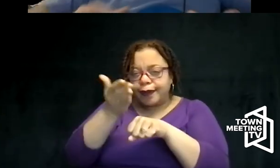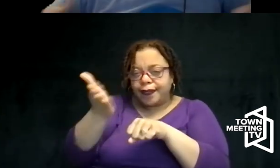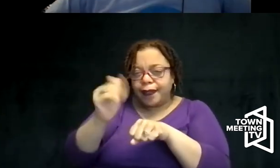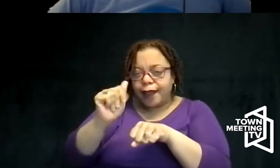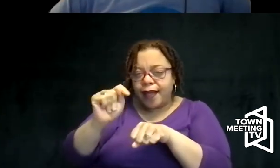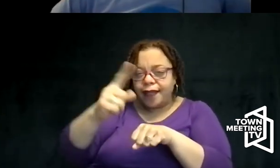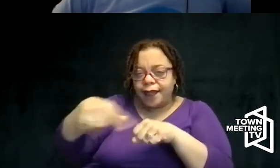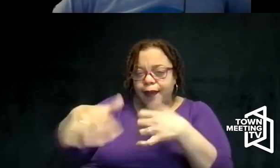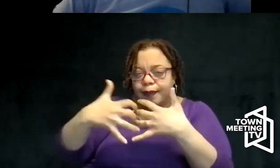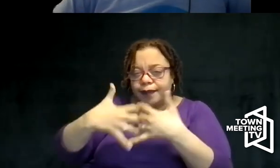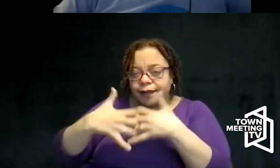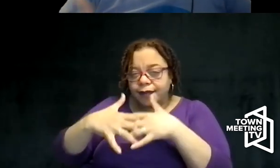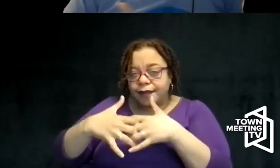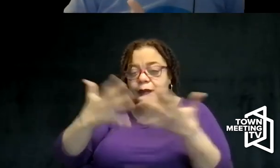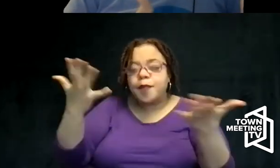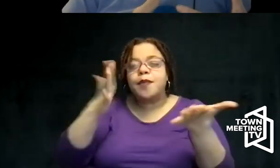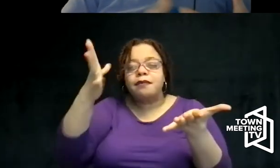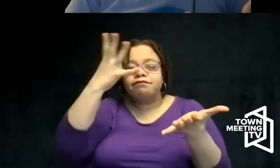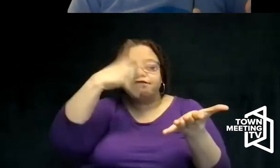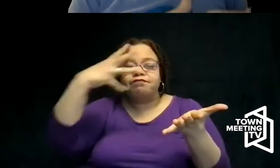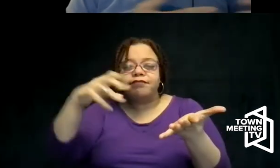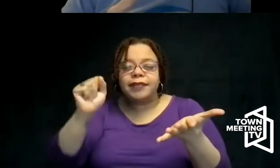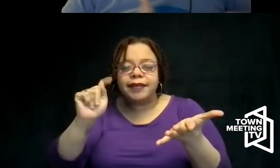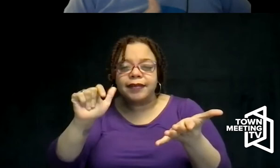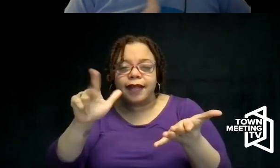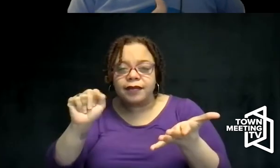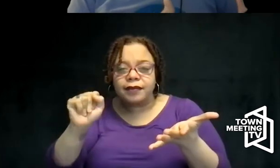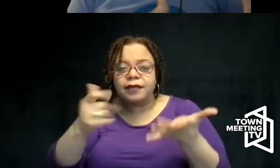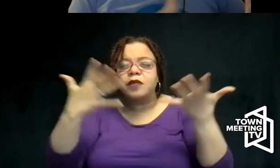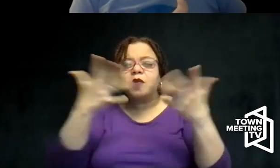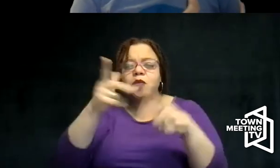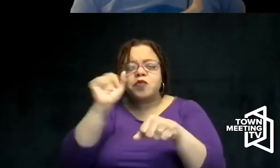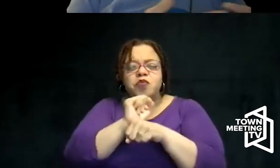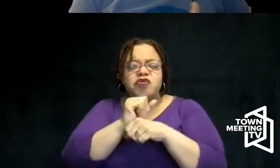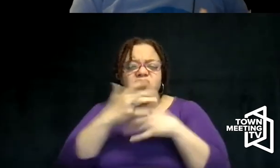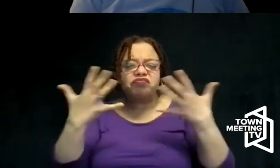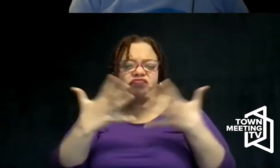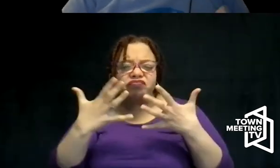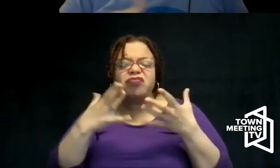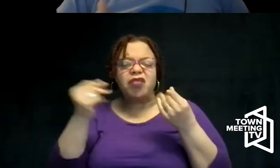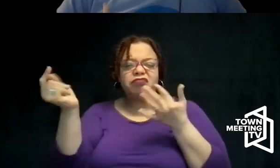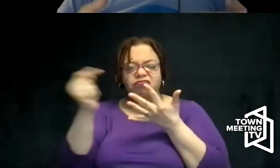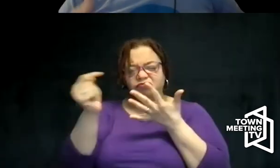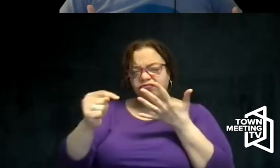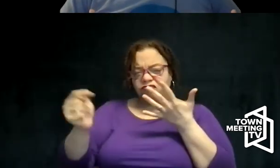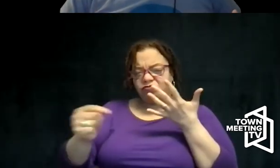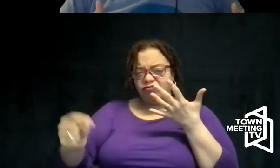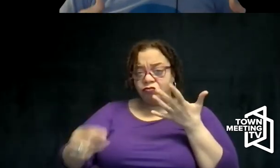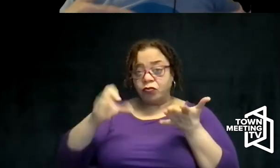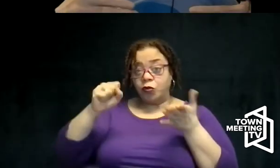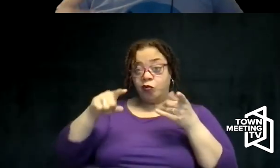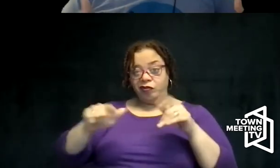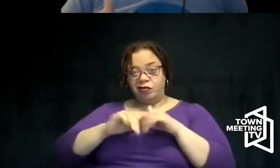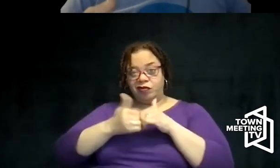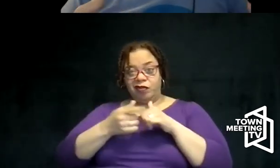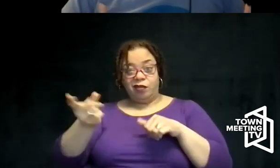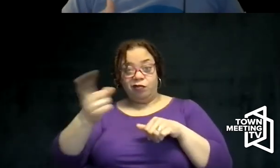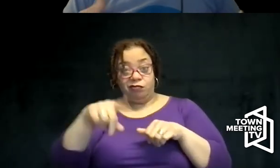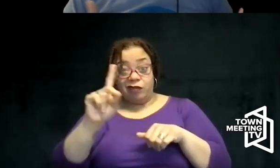su trabajo y todo eso. Y es una forma que las bases de datos se conectan a través de diferentes agencias gubernamentales